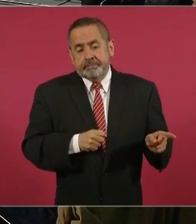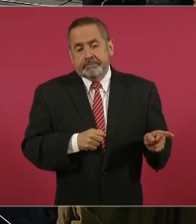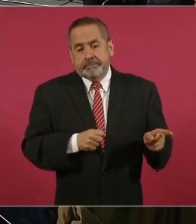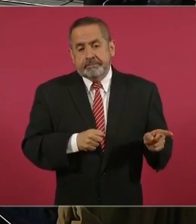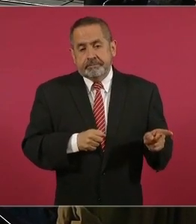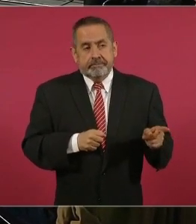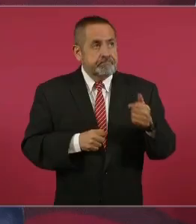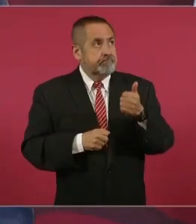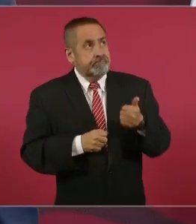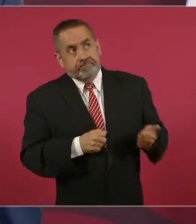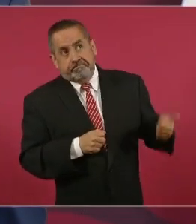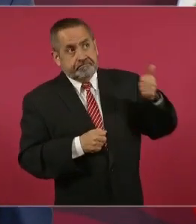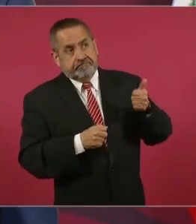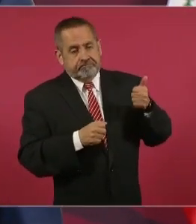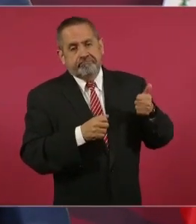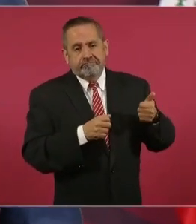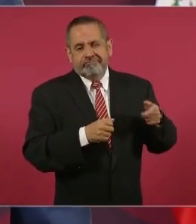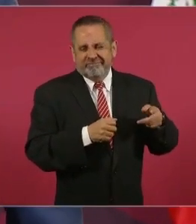los de arriba